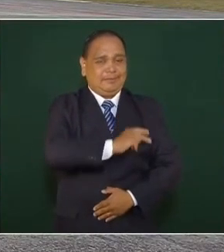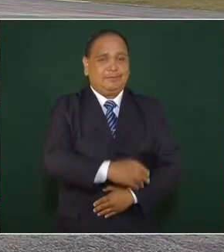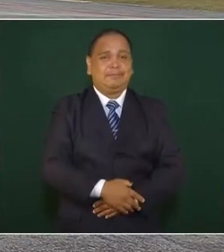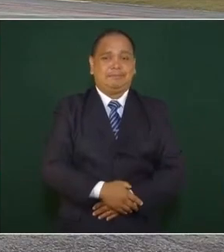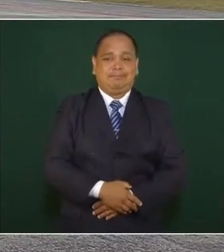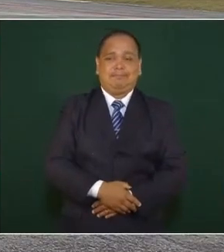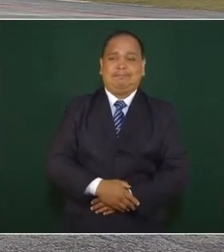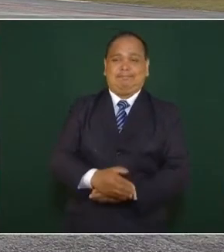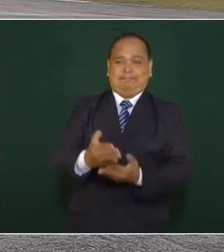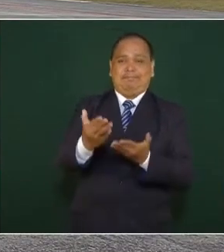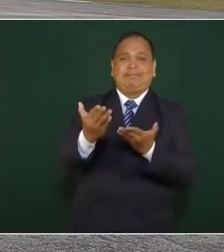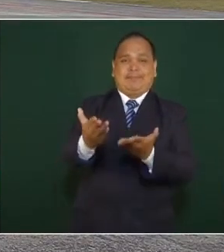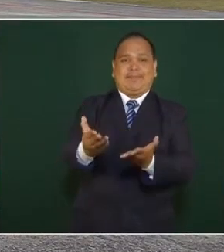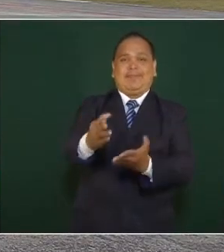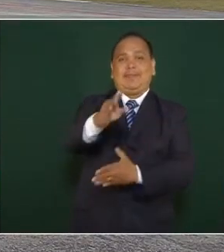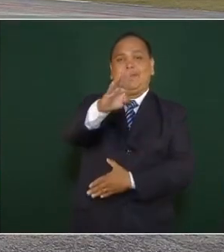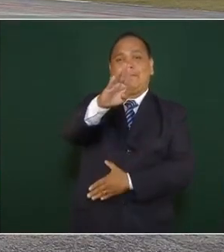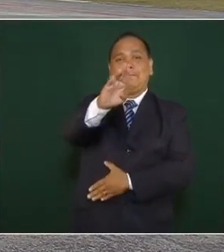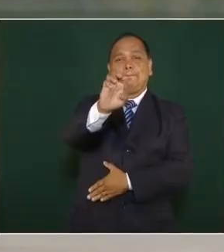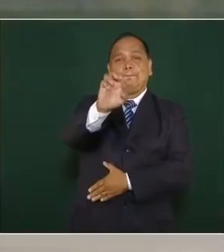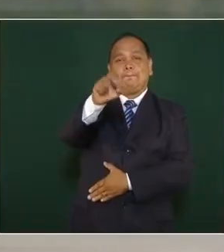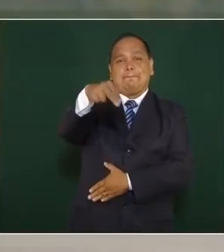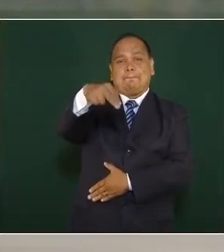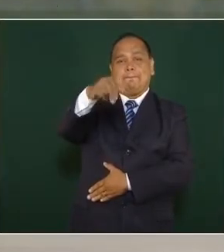Benito Juárez García.